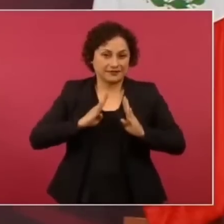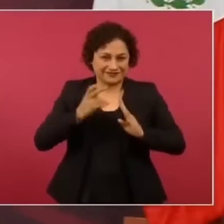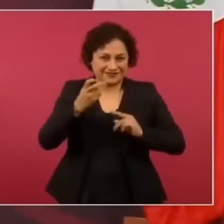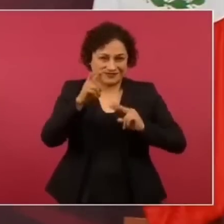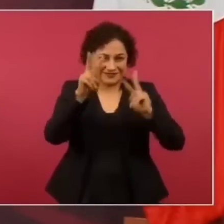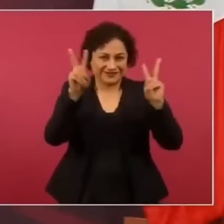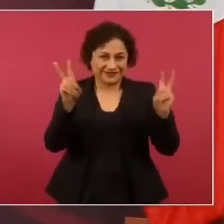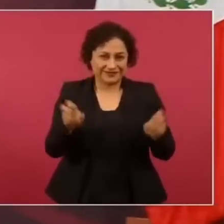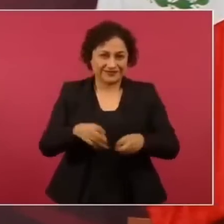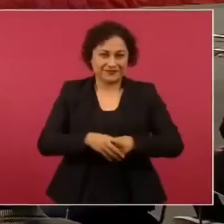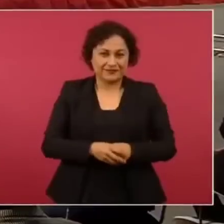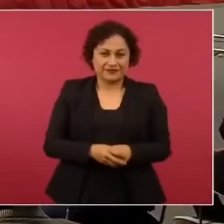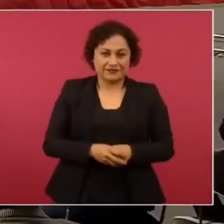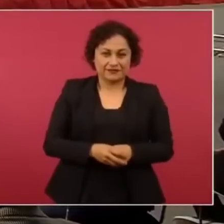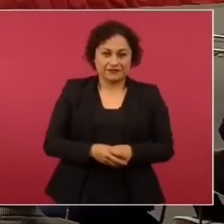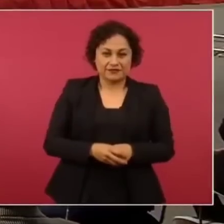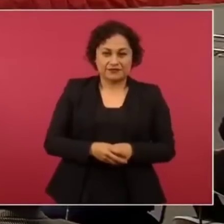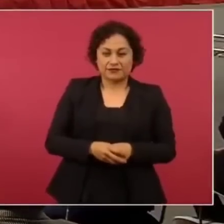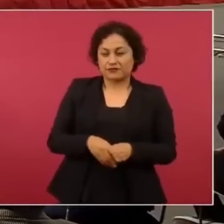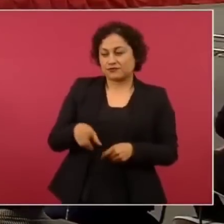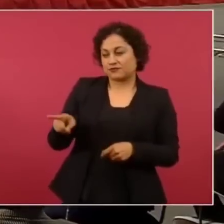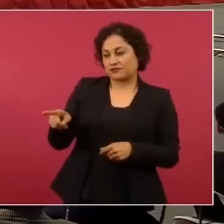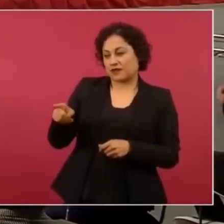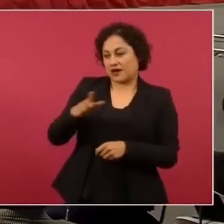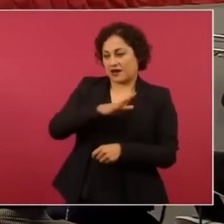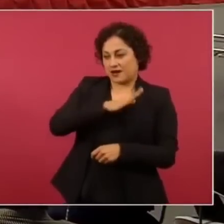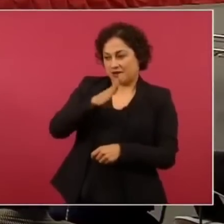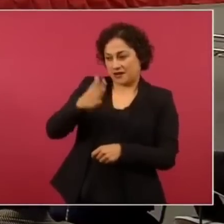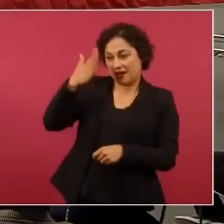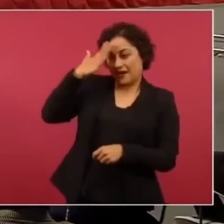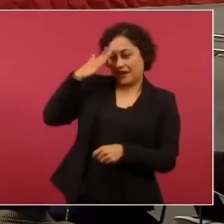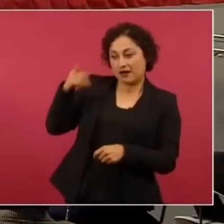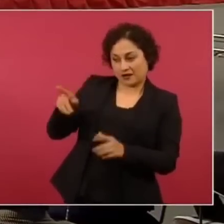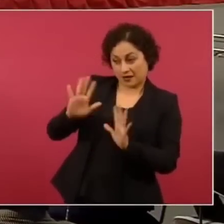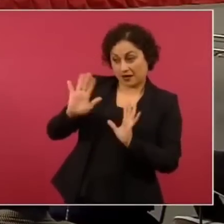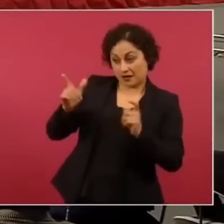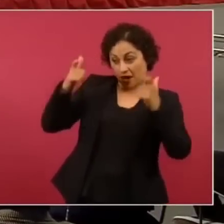¿Se volvió usted ya ángel, general?